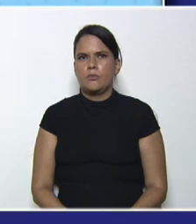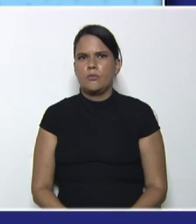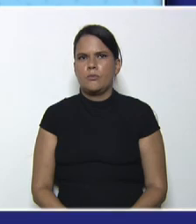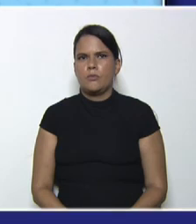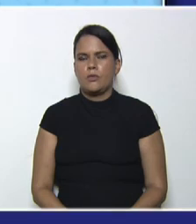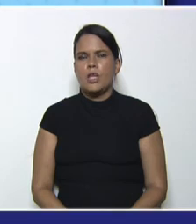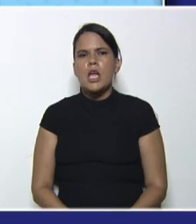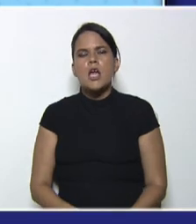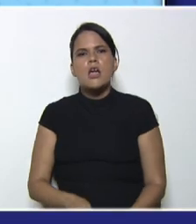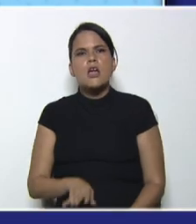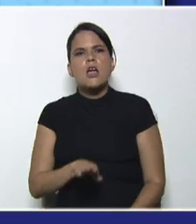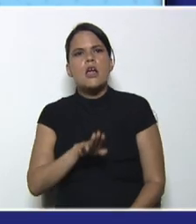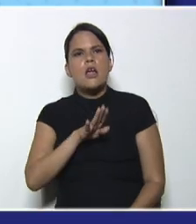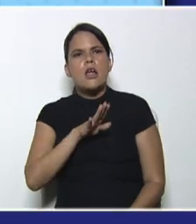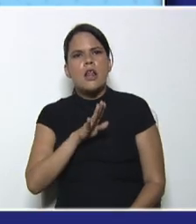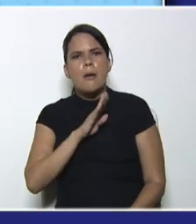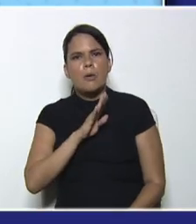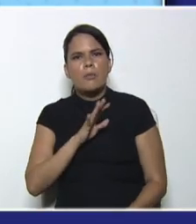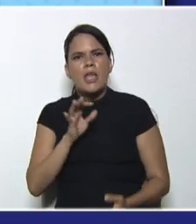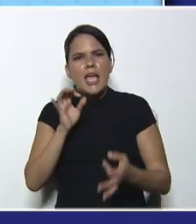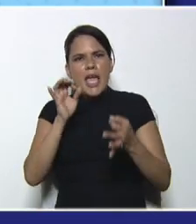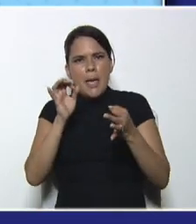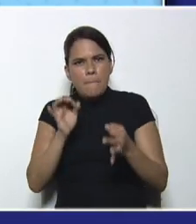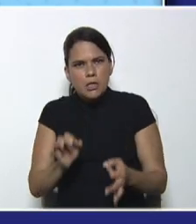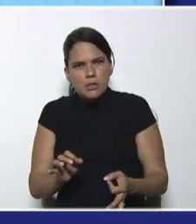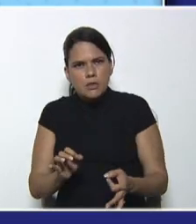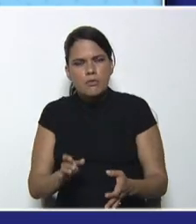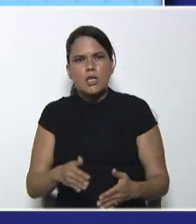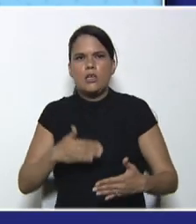Las propiedades específicas serán